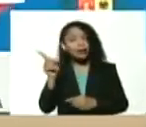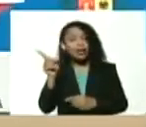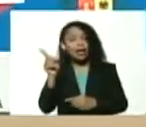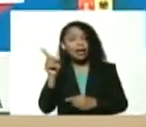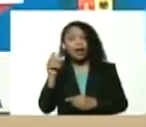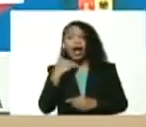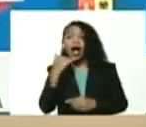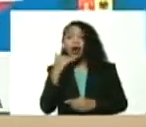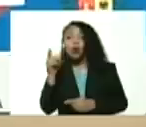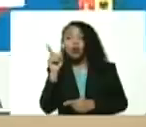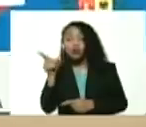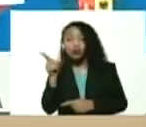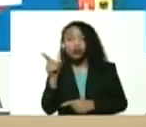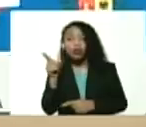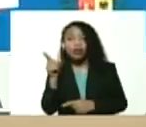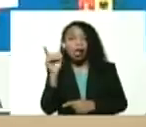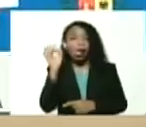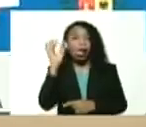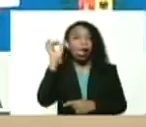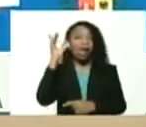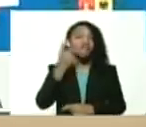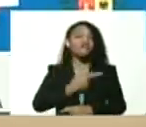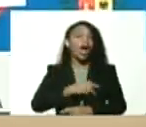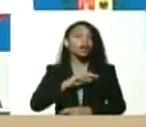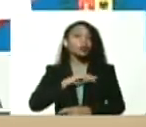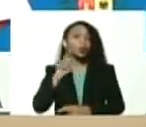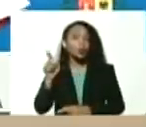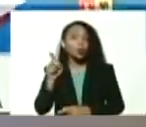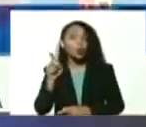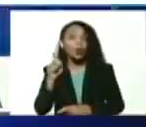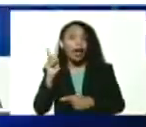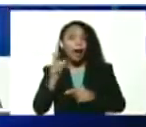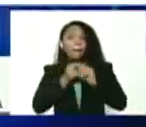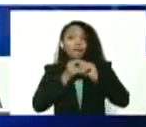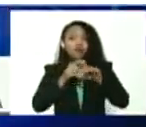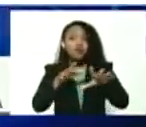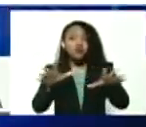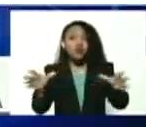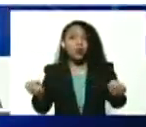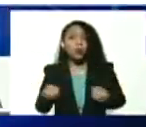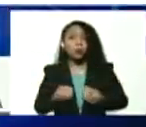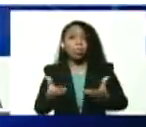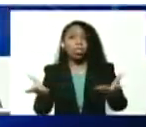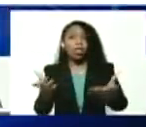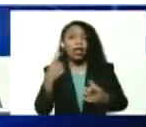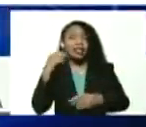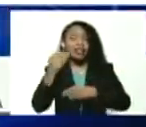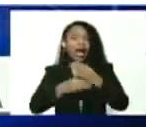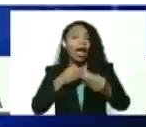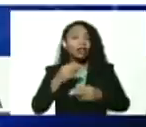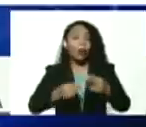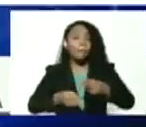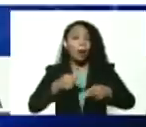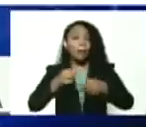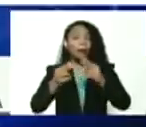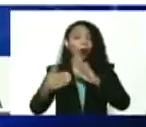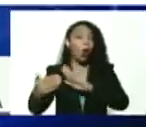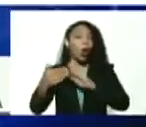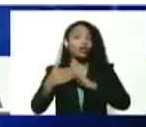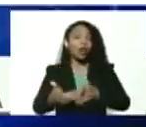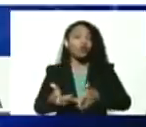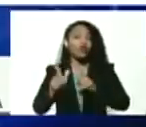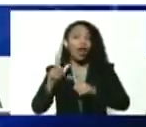X es una estafa. Y así se han construido linchamientos contra